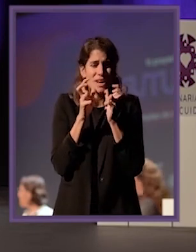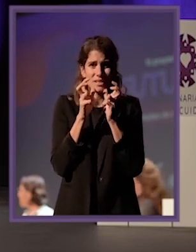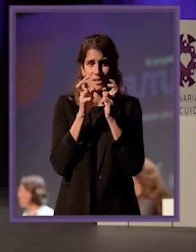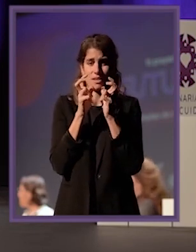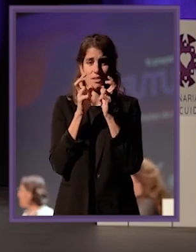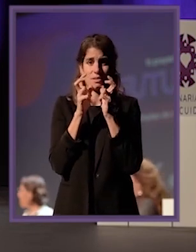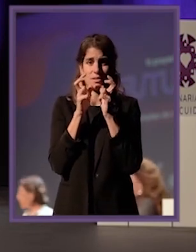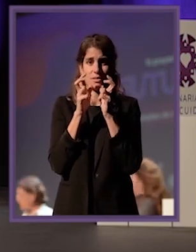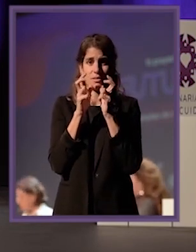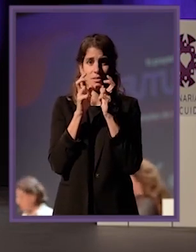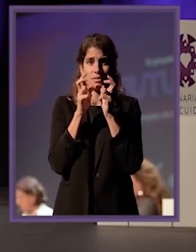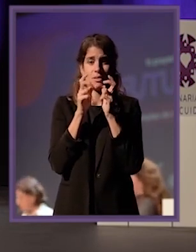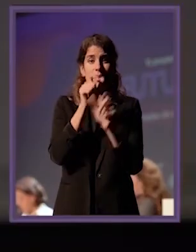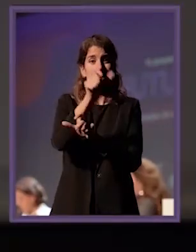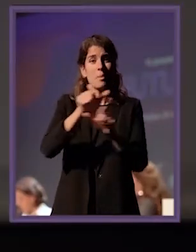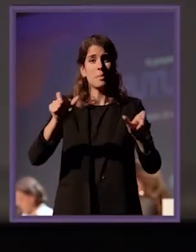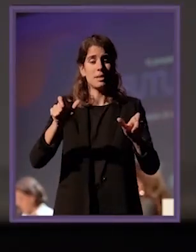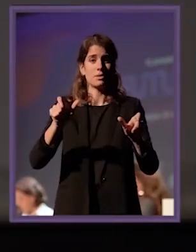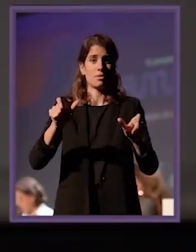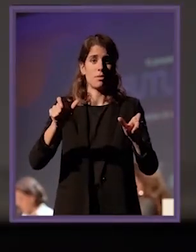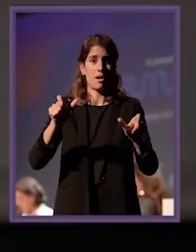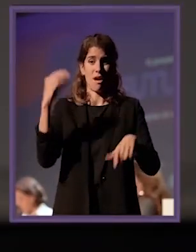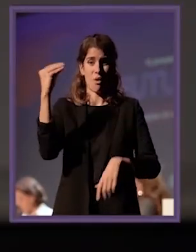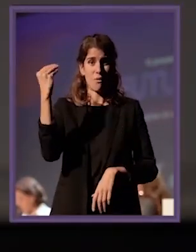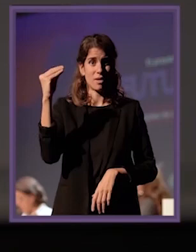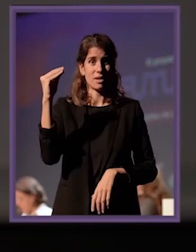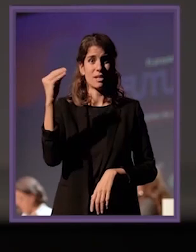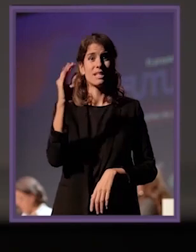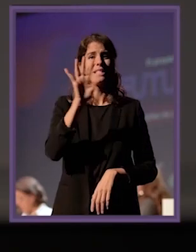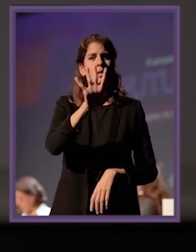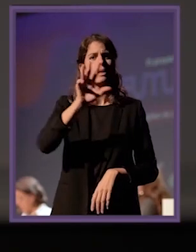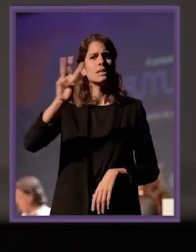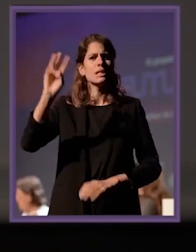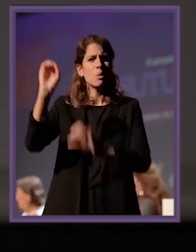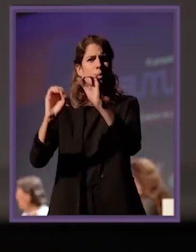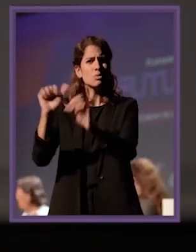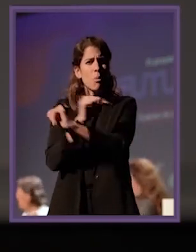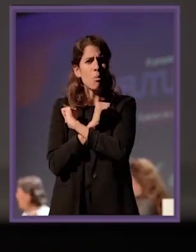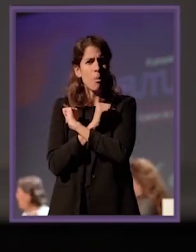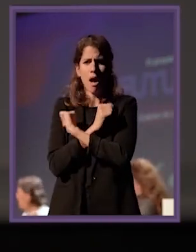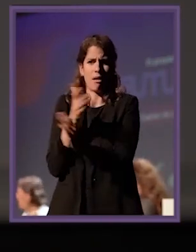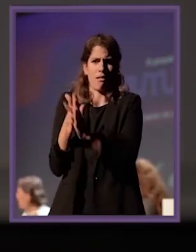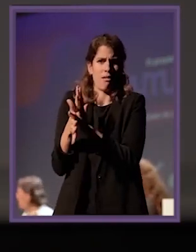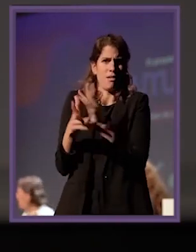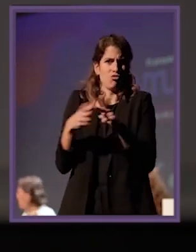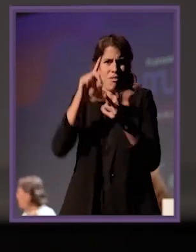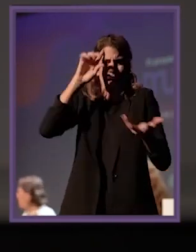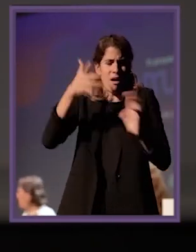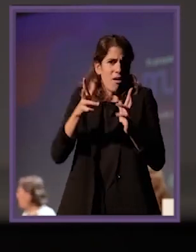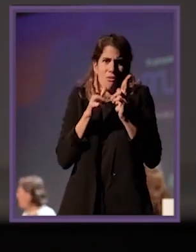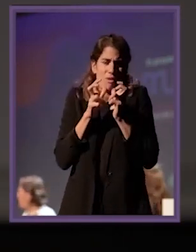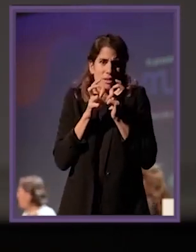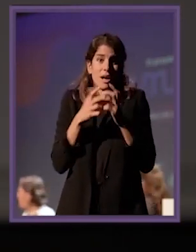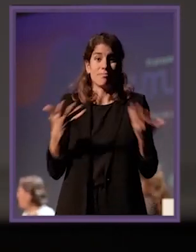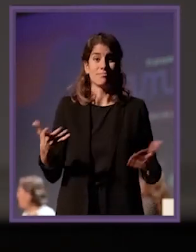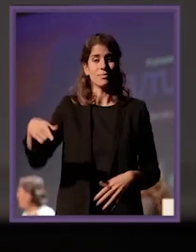un 53% de paro juvenil. Y aquí vamos a ayudar a generar ese